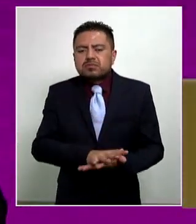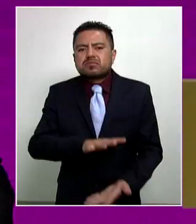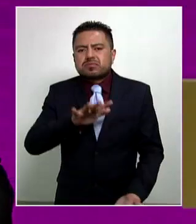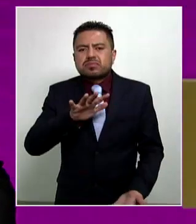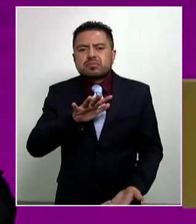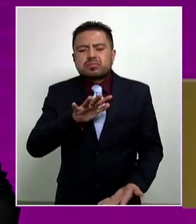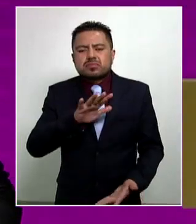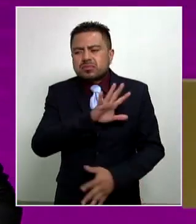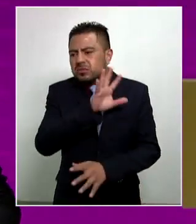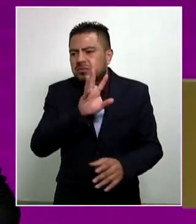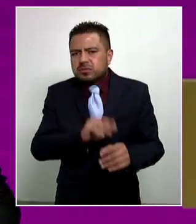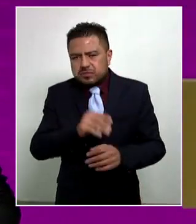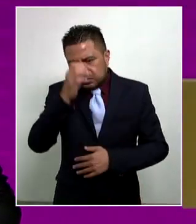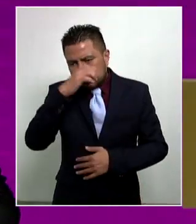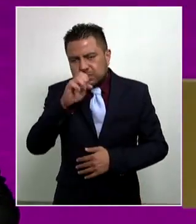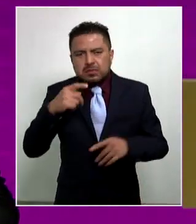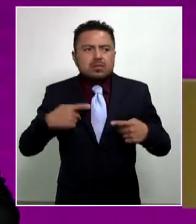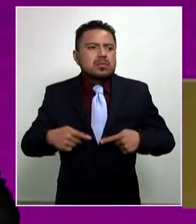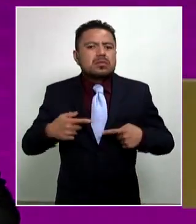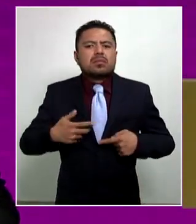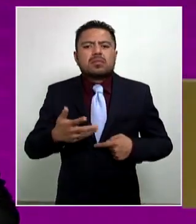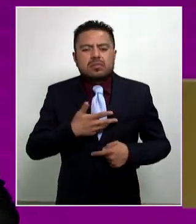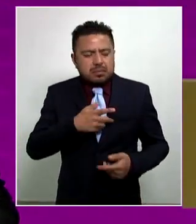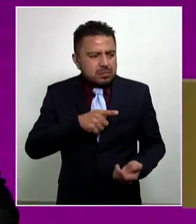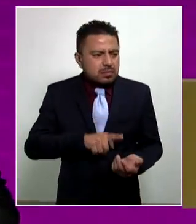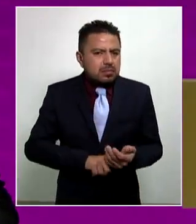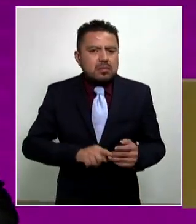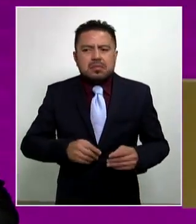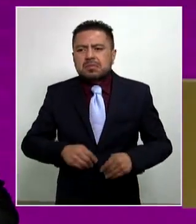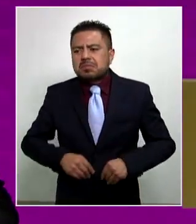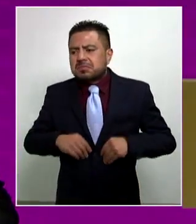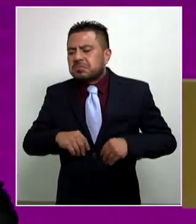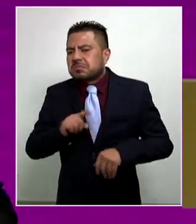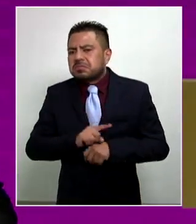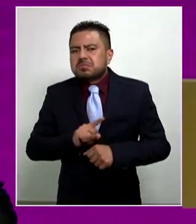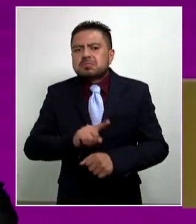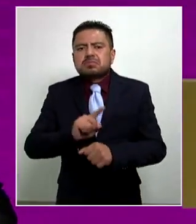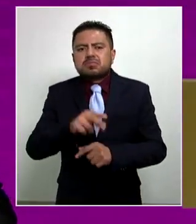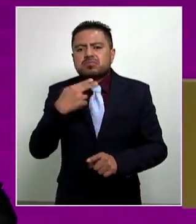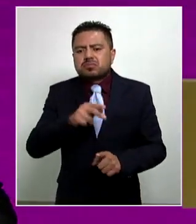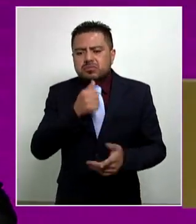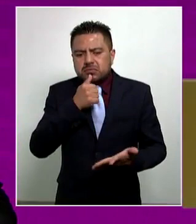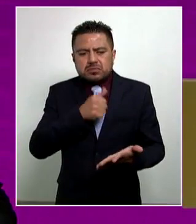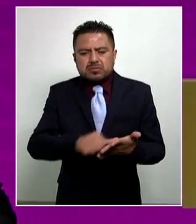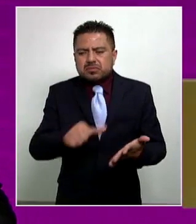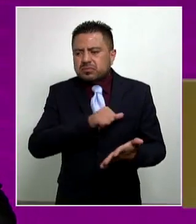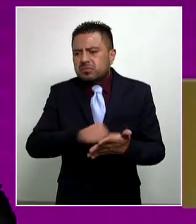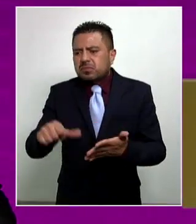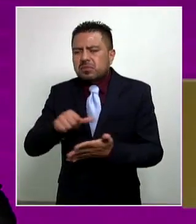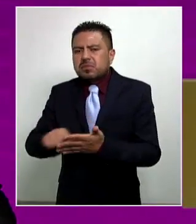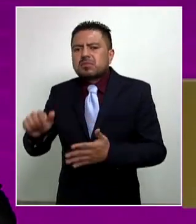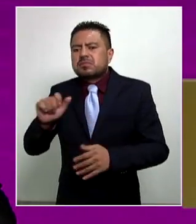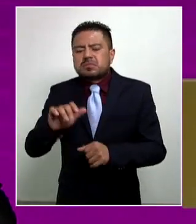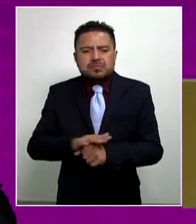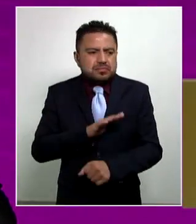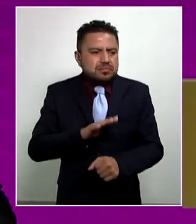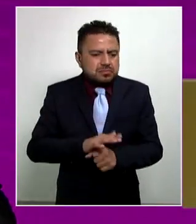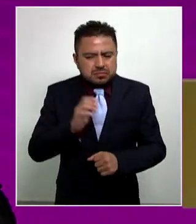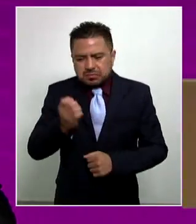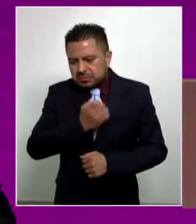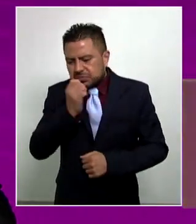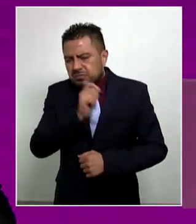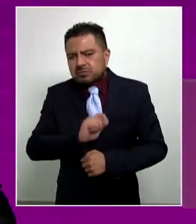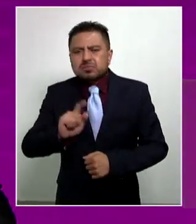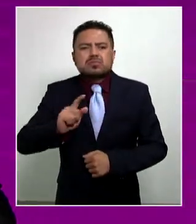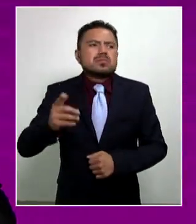estas experiencias que tiene la gente en su vida diaria, se pueden nombrar de distinta manera, ¿no? Y los académicos, los estudios, desde